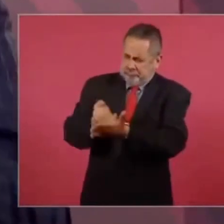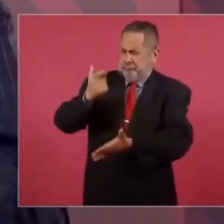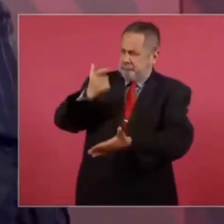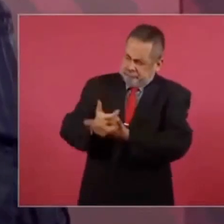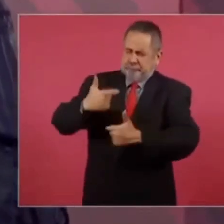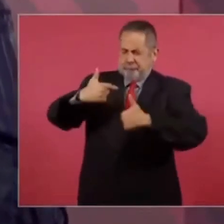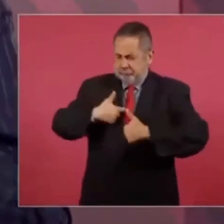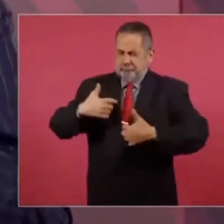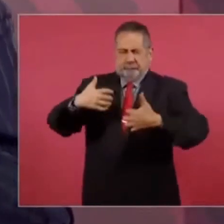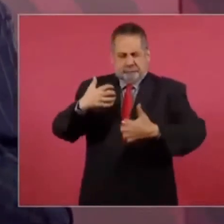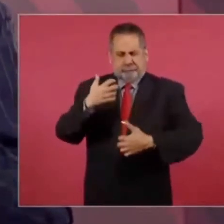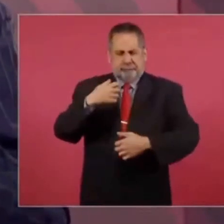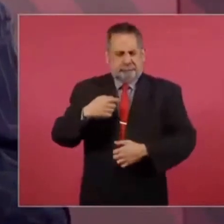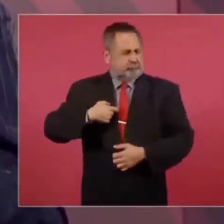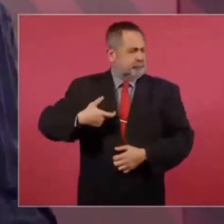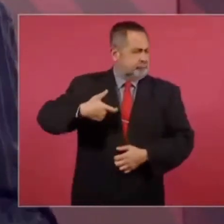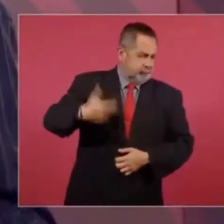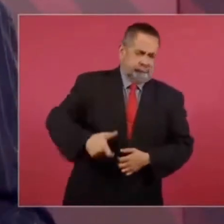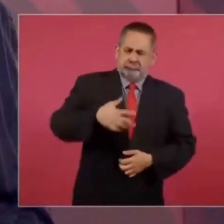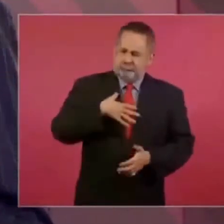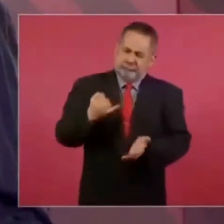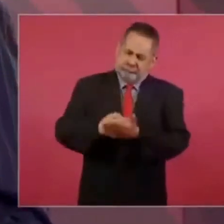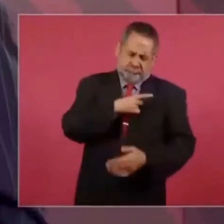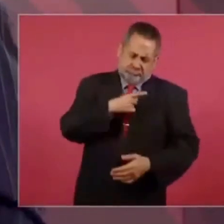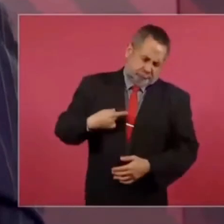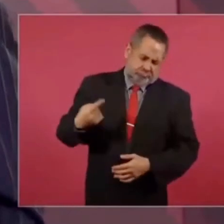¿eh? Son mis impuestos.